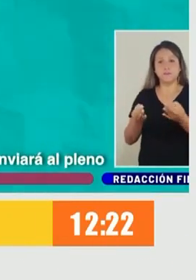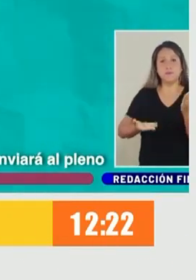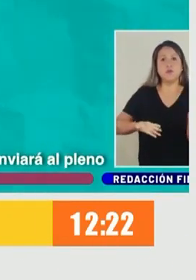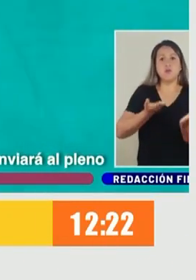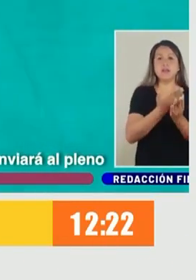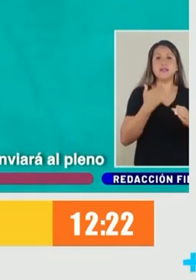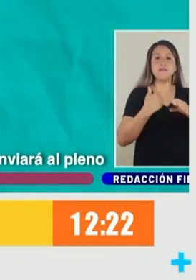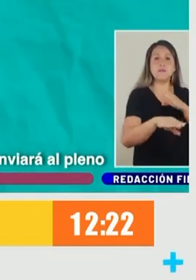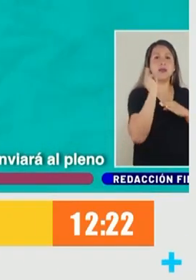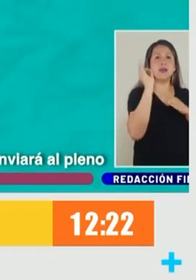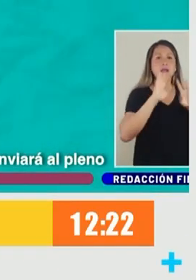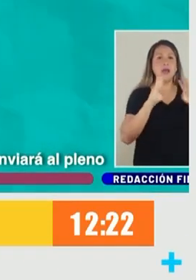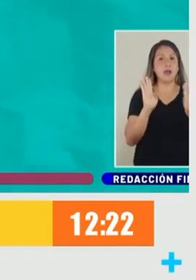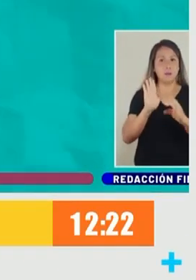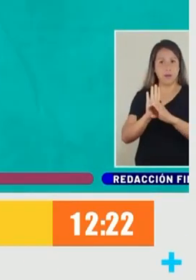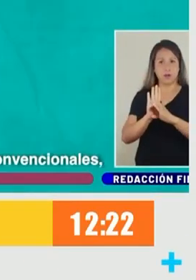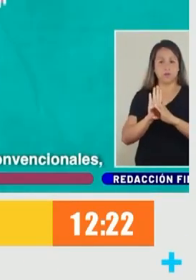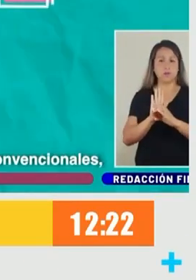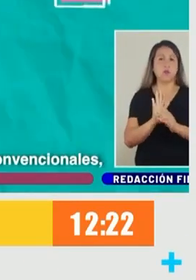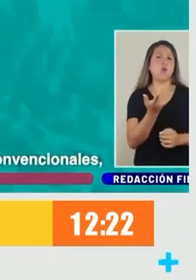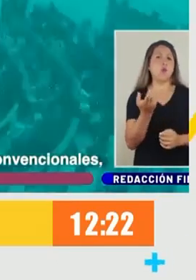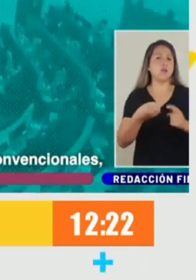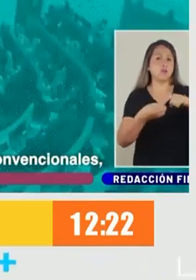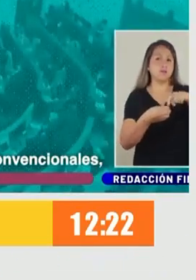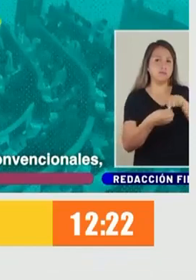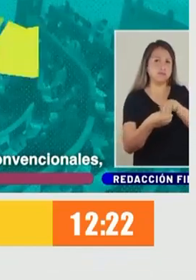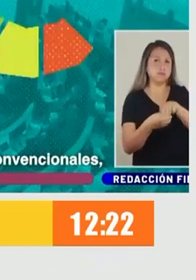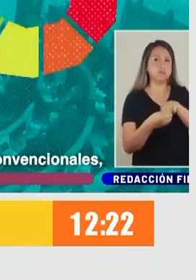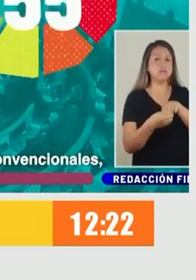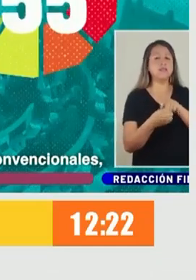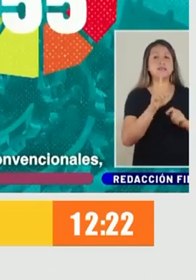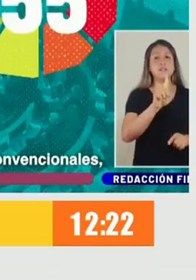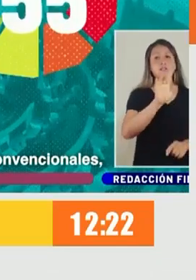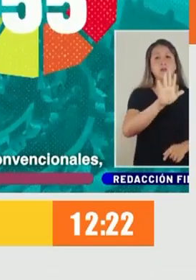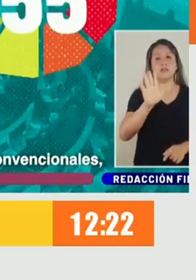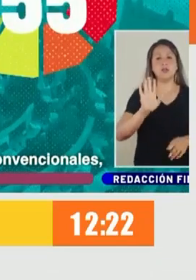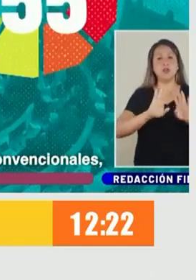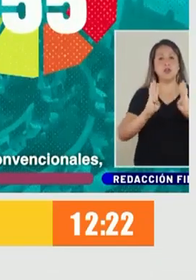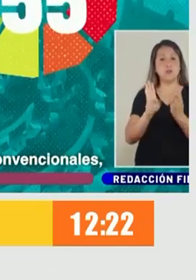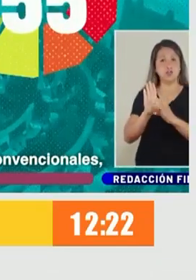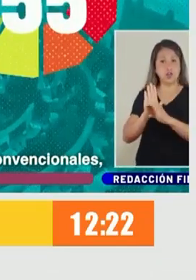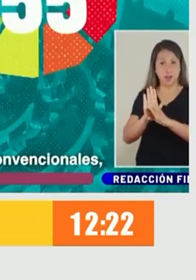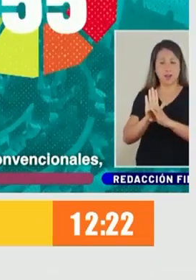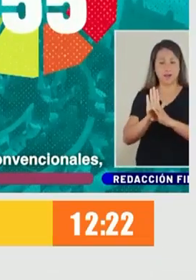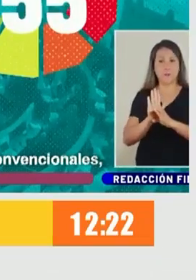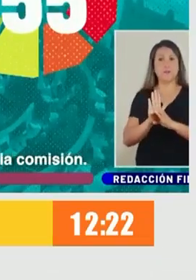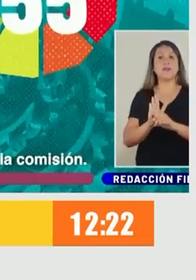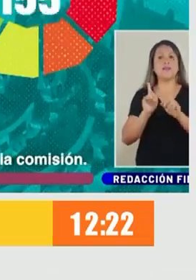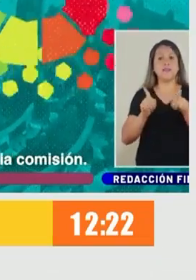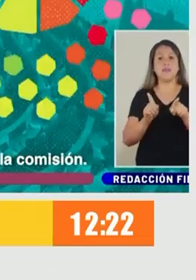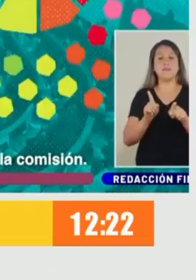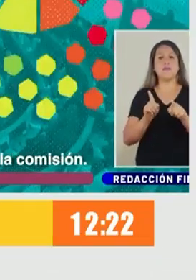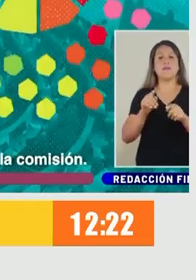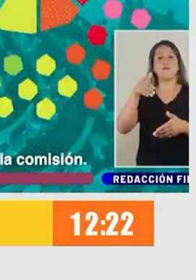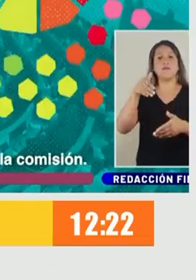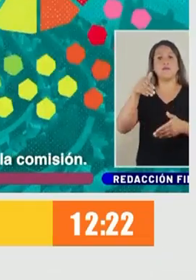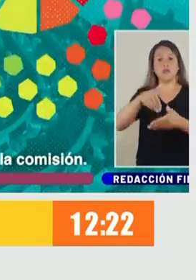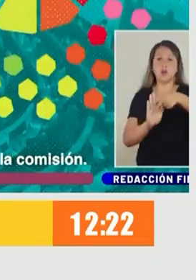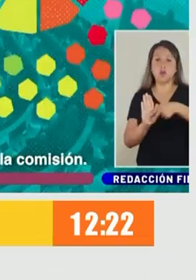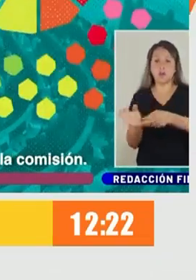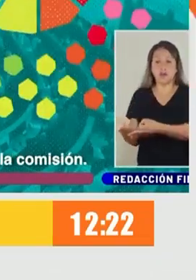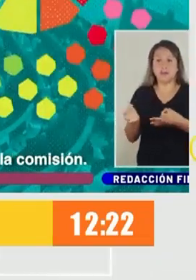posteriormente. Y el principio, que sería la luz de la habitación, es el principio del pluralismo jurídico. Es decir, debemos comprender que existen